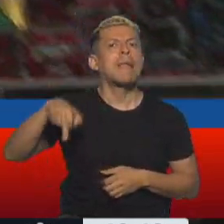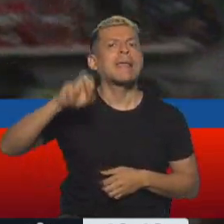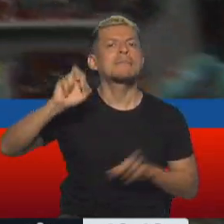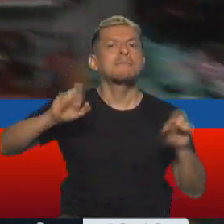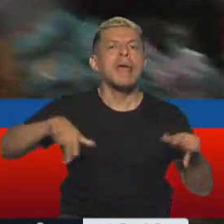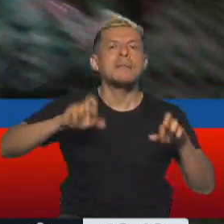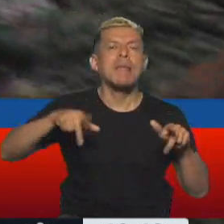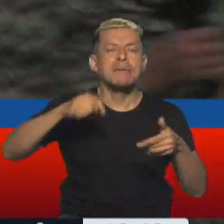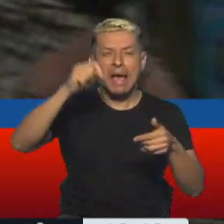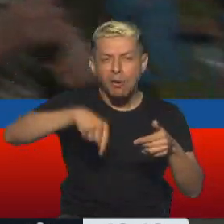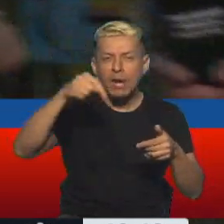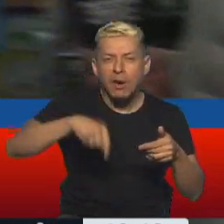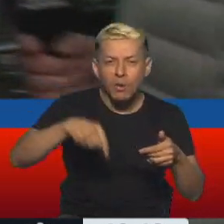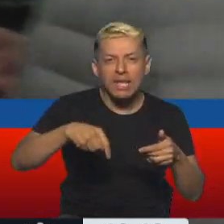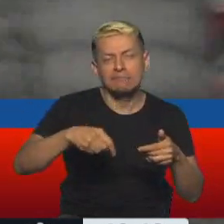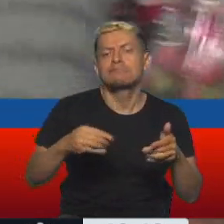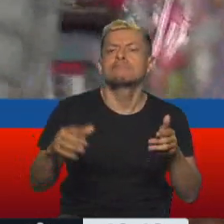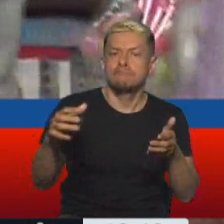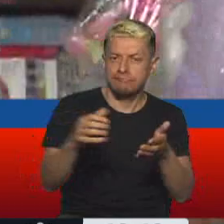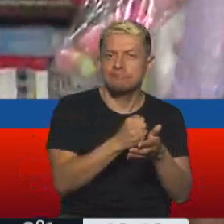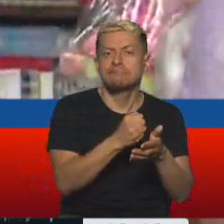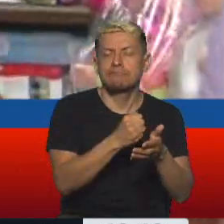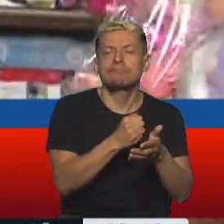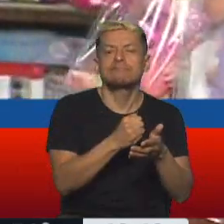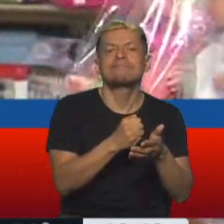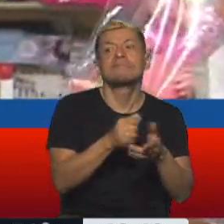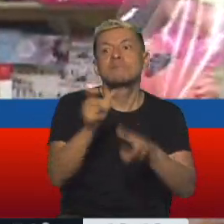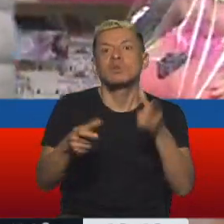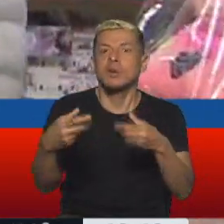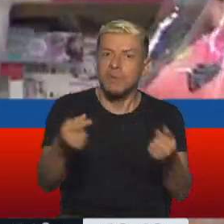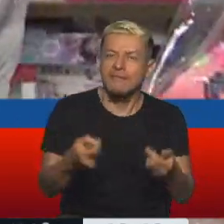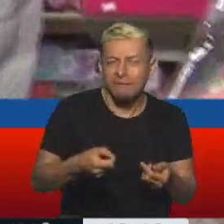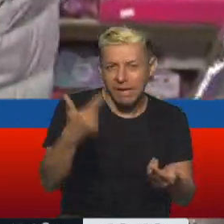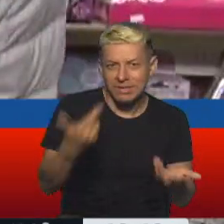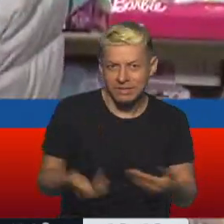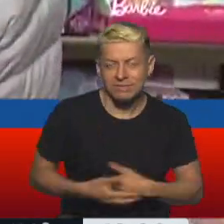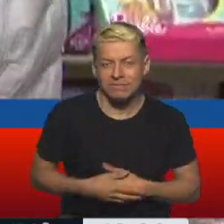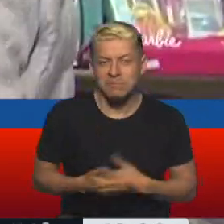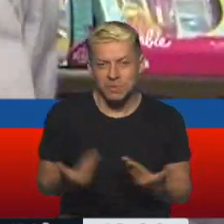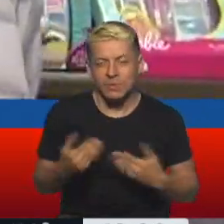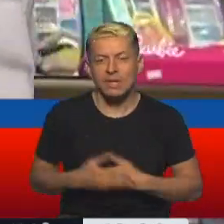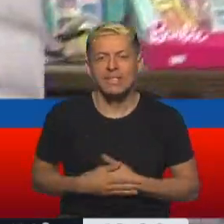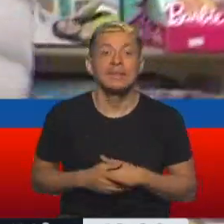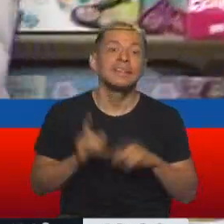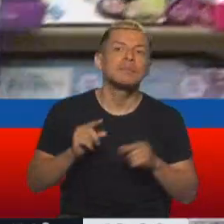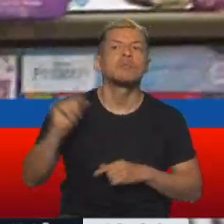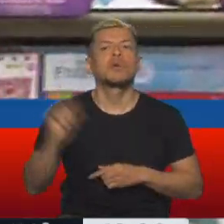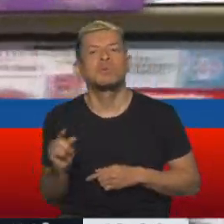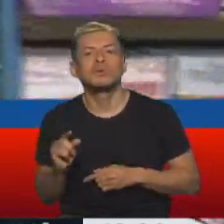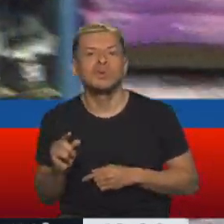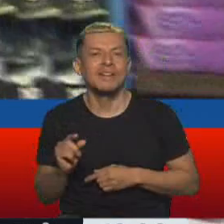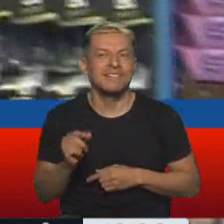entra, las colocamos para que eso sea más fácil para la gente comprar. Igualmente también tenemos promociones